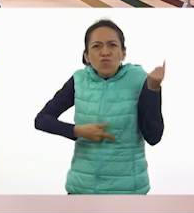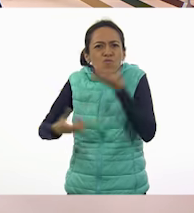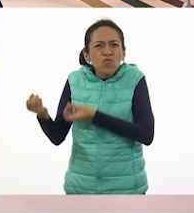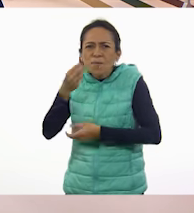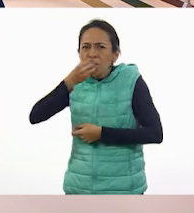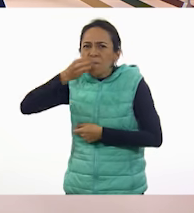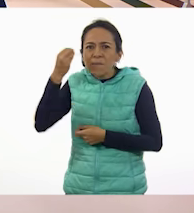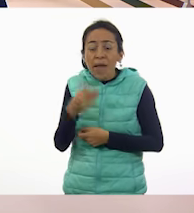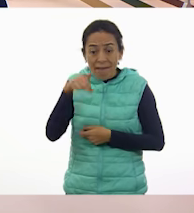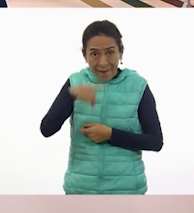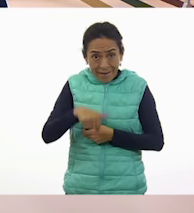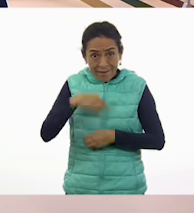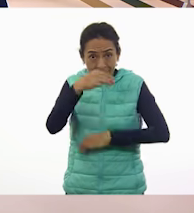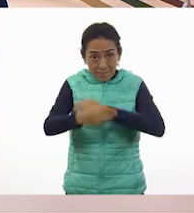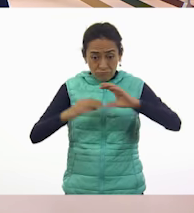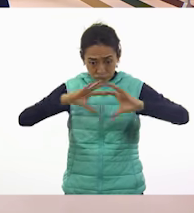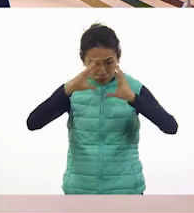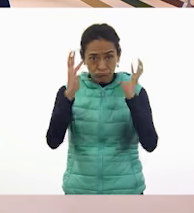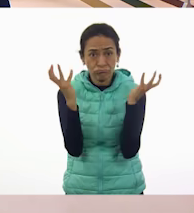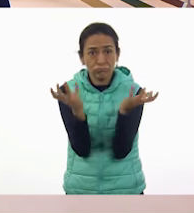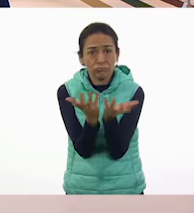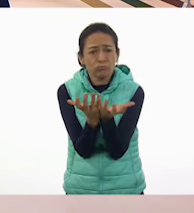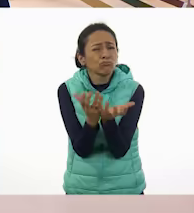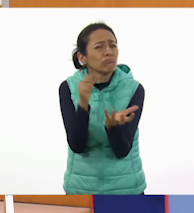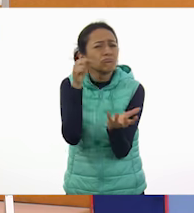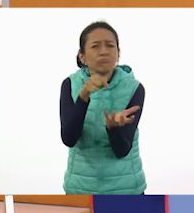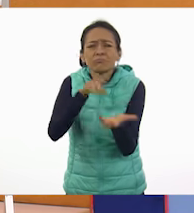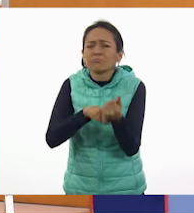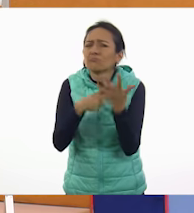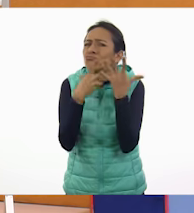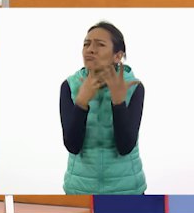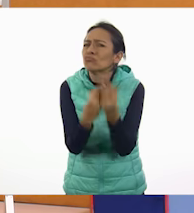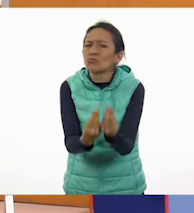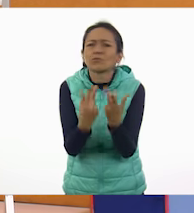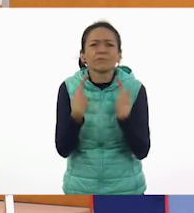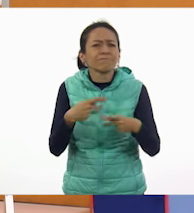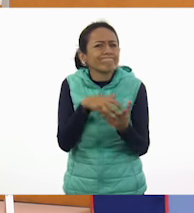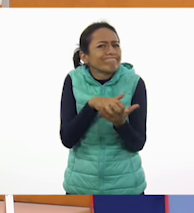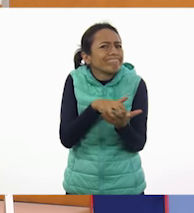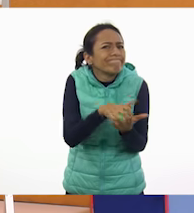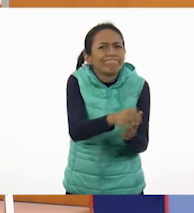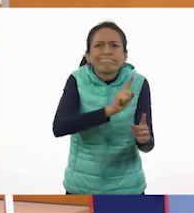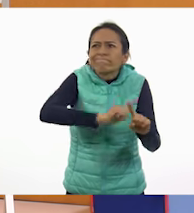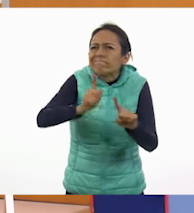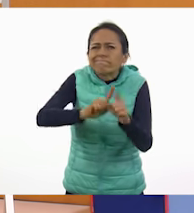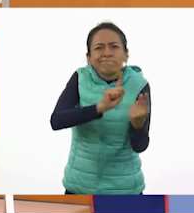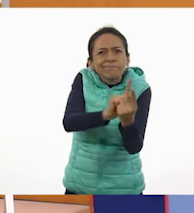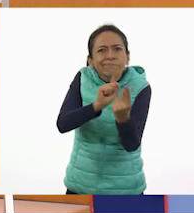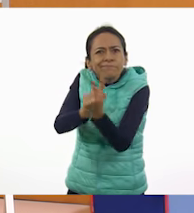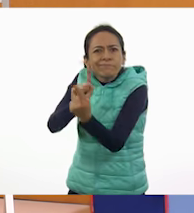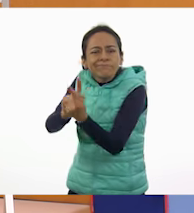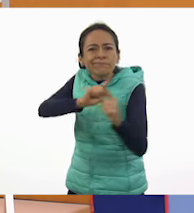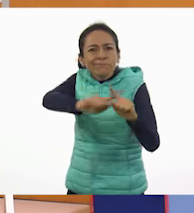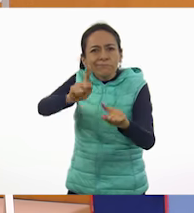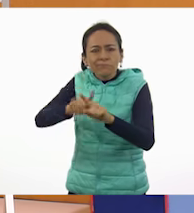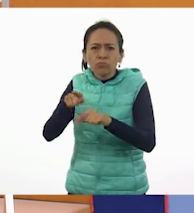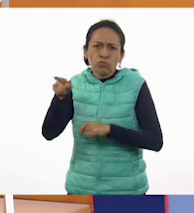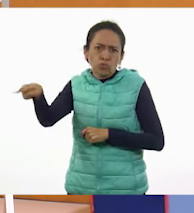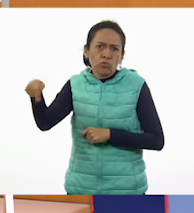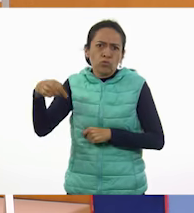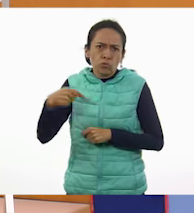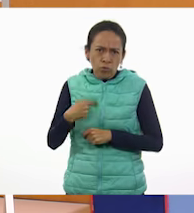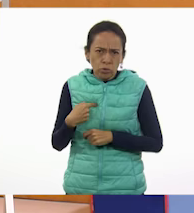muchas personas diferentes. Tú y yo tenemos cosas parecidas, pero otras diferentes. Y no por eso